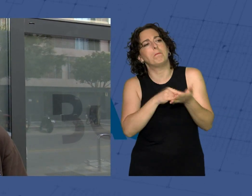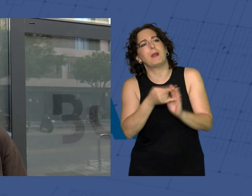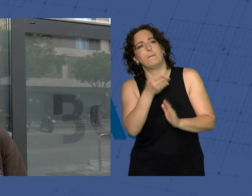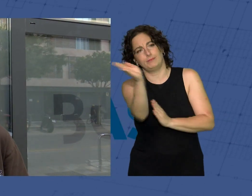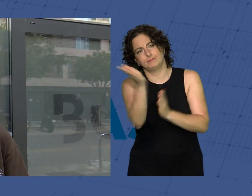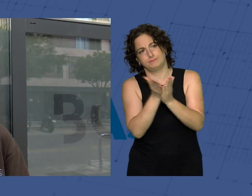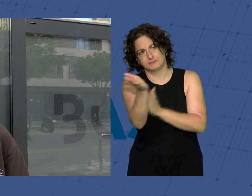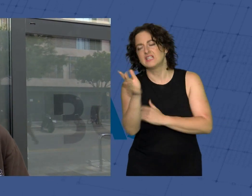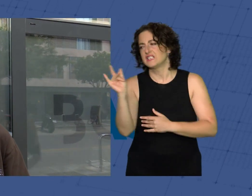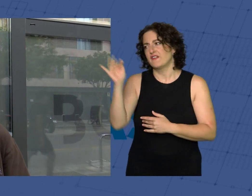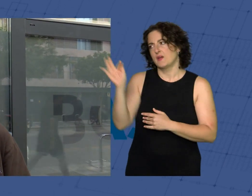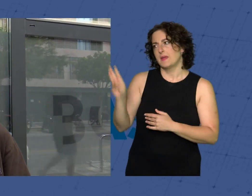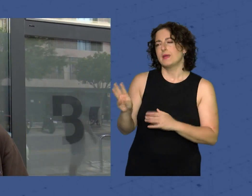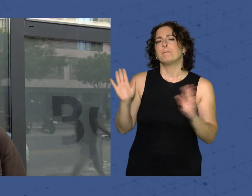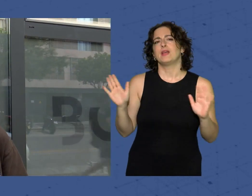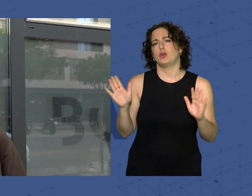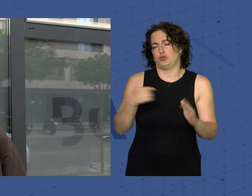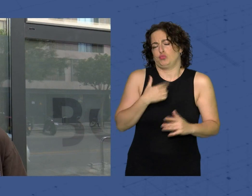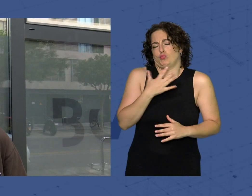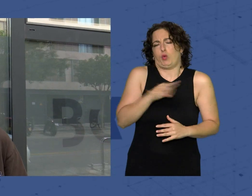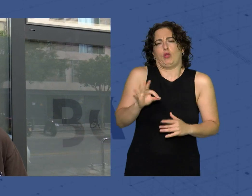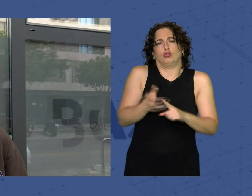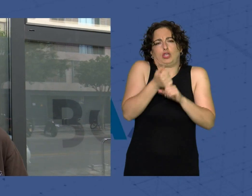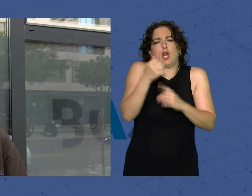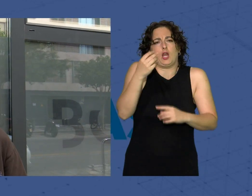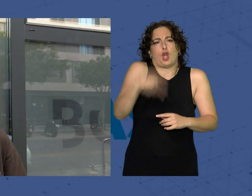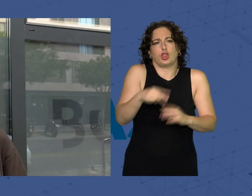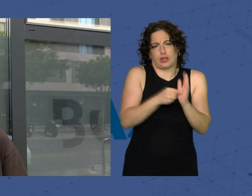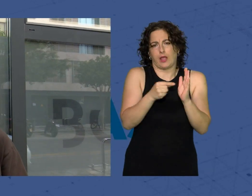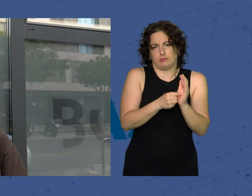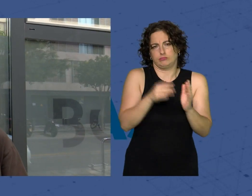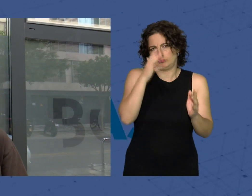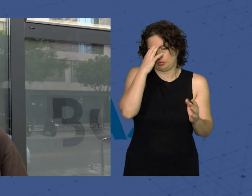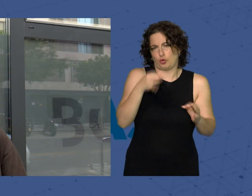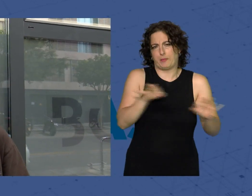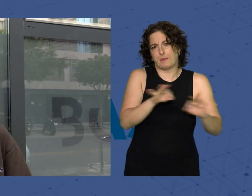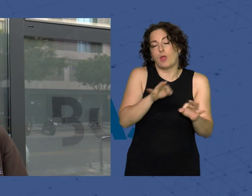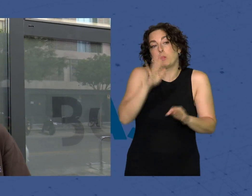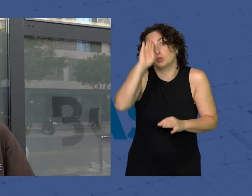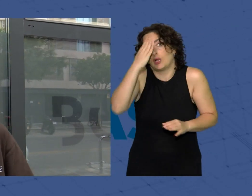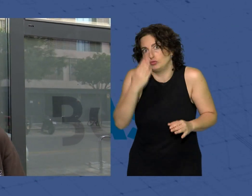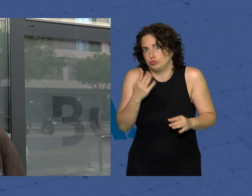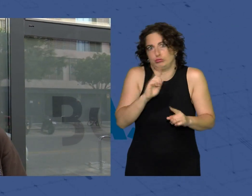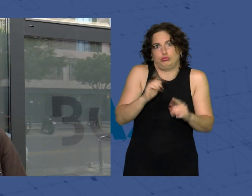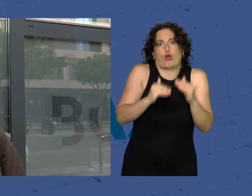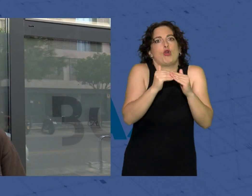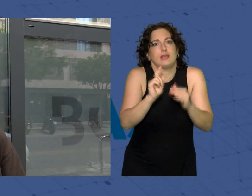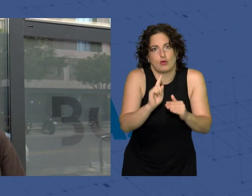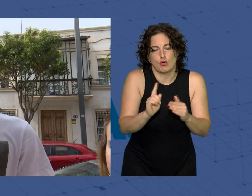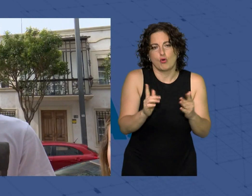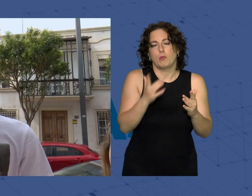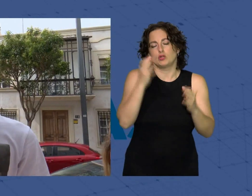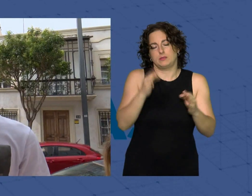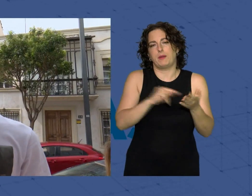FP, pero sí me va a llegar la nota, pero sí tengo preparado, por si no me llega o pasa lo que sea, una FP.